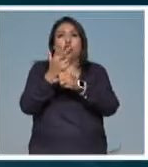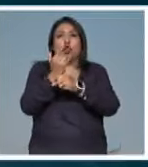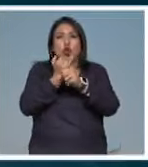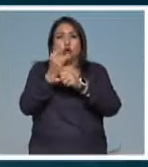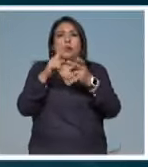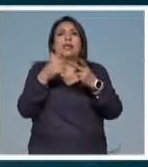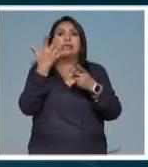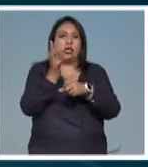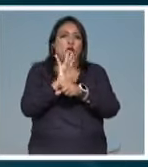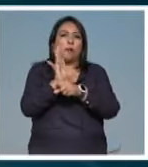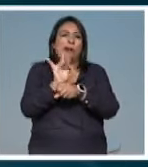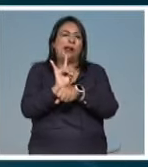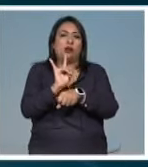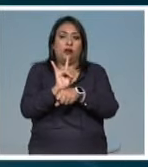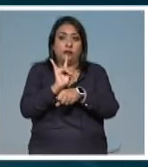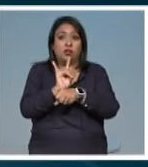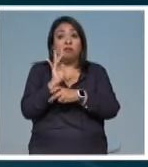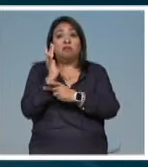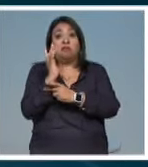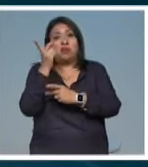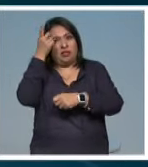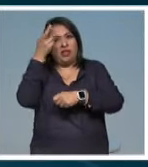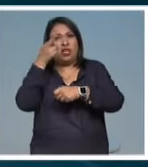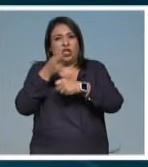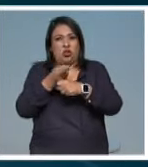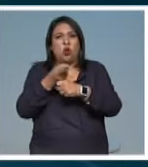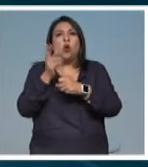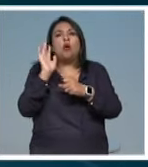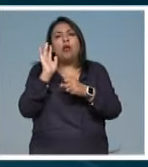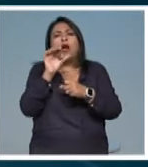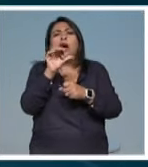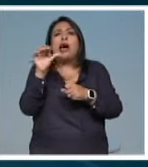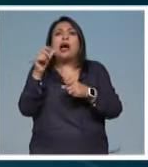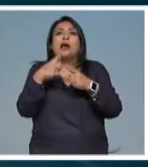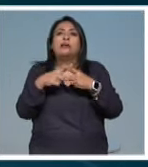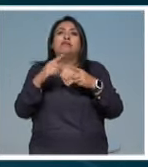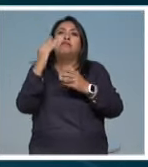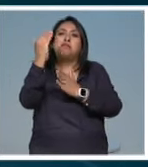documentales y 5 películas de ficción. Asegura la directora que en parte se debe a la